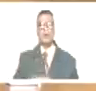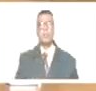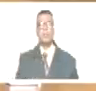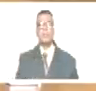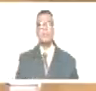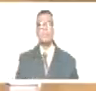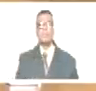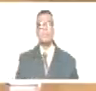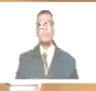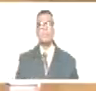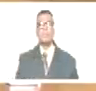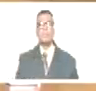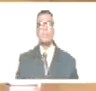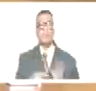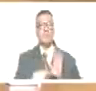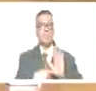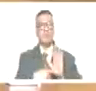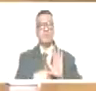presentar